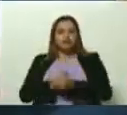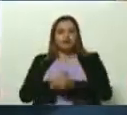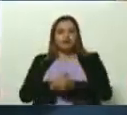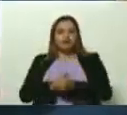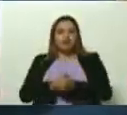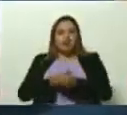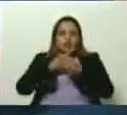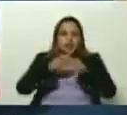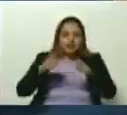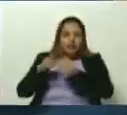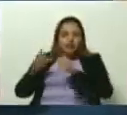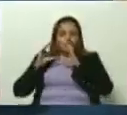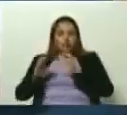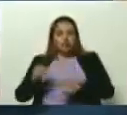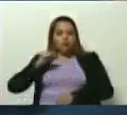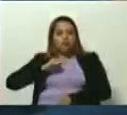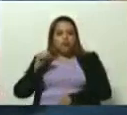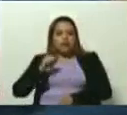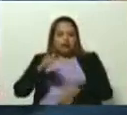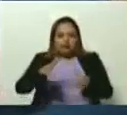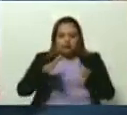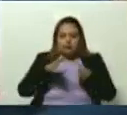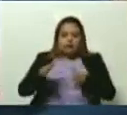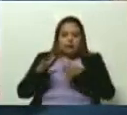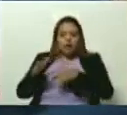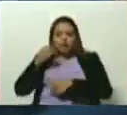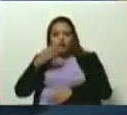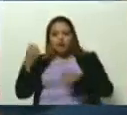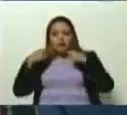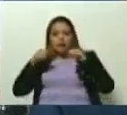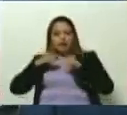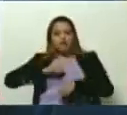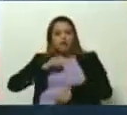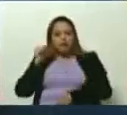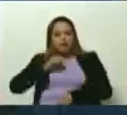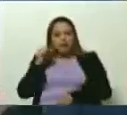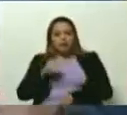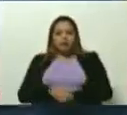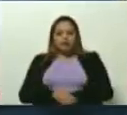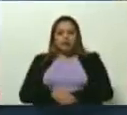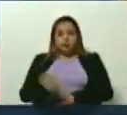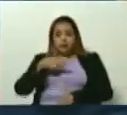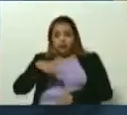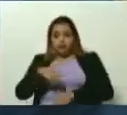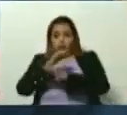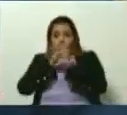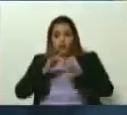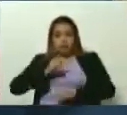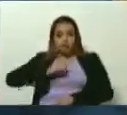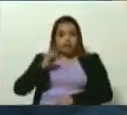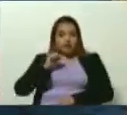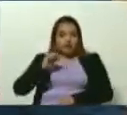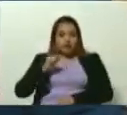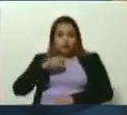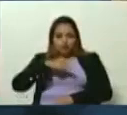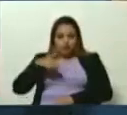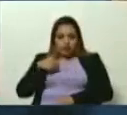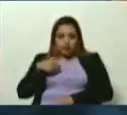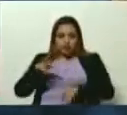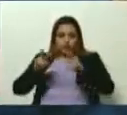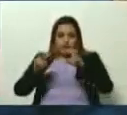los distintos cuerpos policiales que ganaron los premios por las buenas prácticas policiales. Nosotros en el modelo policial nuestro,